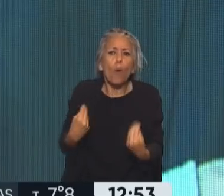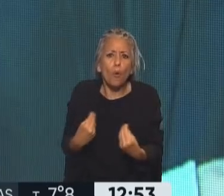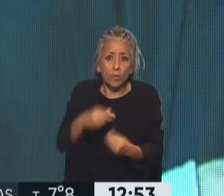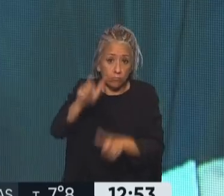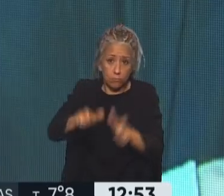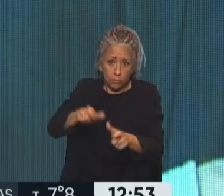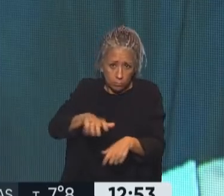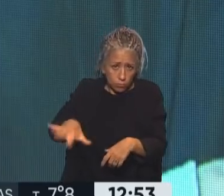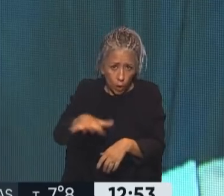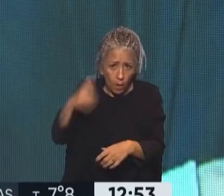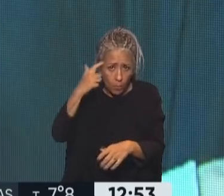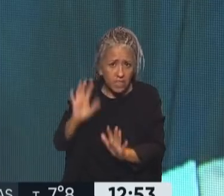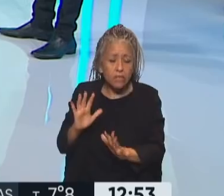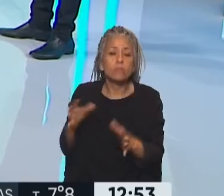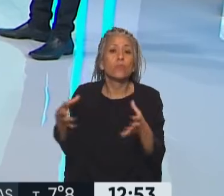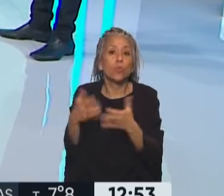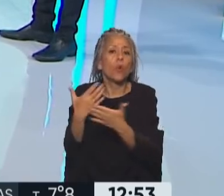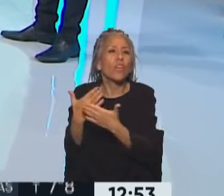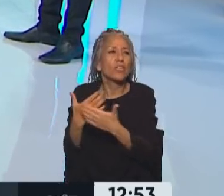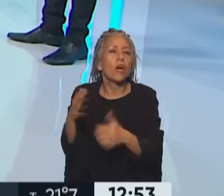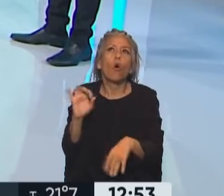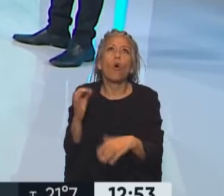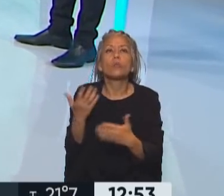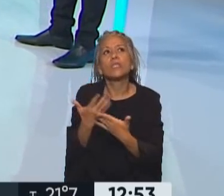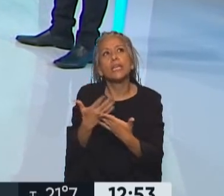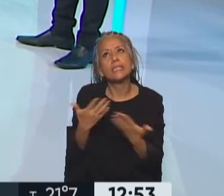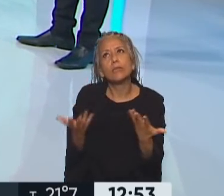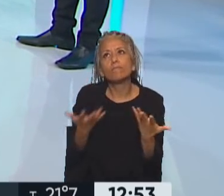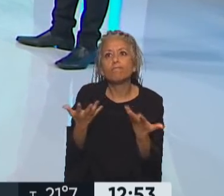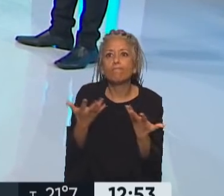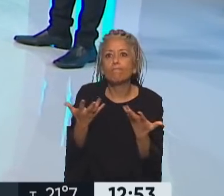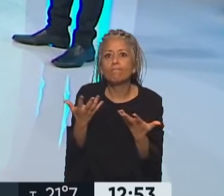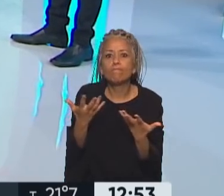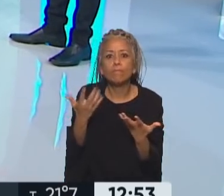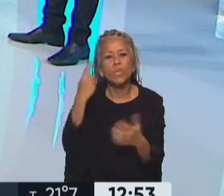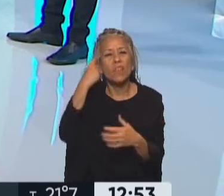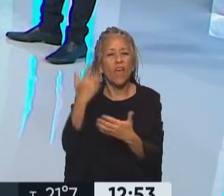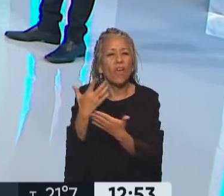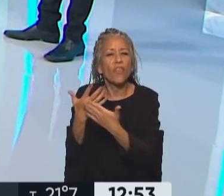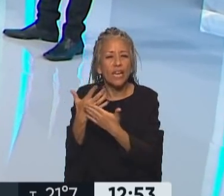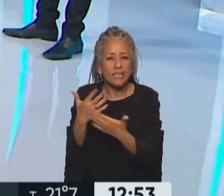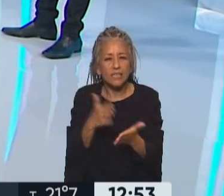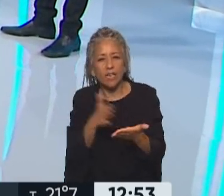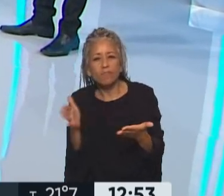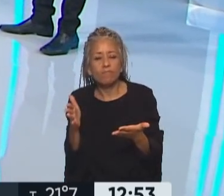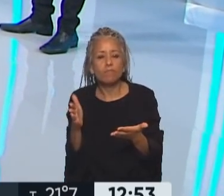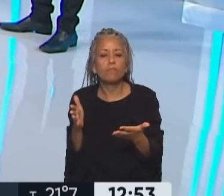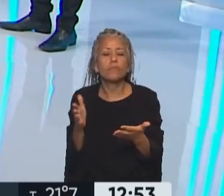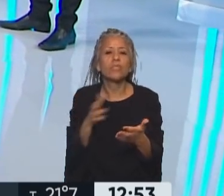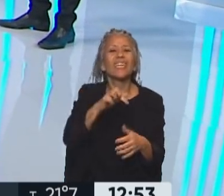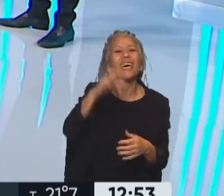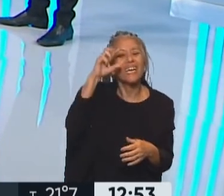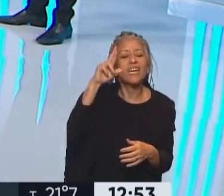sectores y que la extrema derecha o la derecha más, digamos, el sector a la derecha de los republicanos